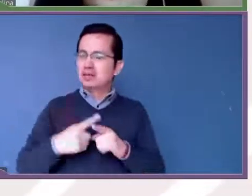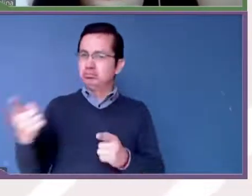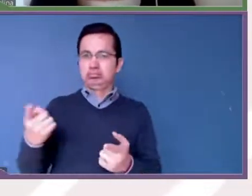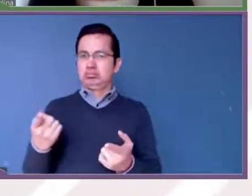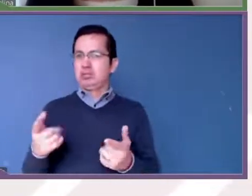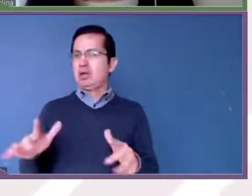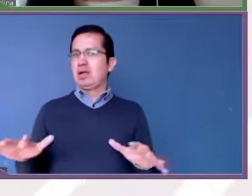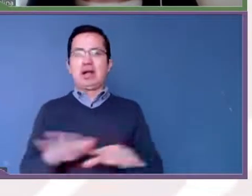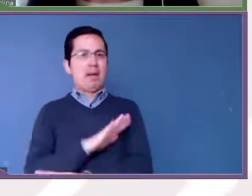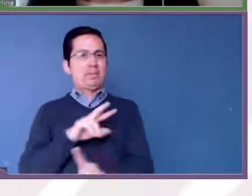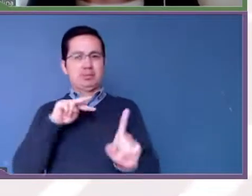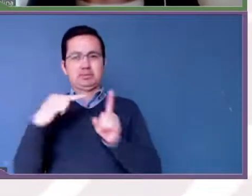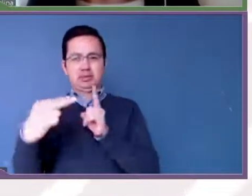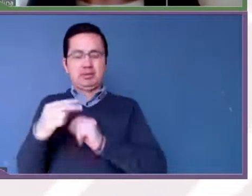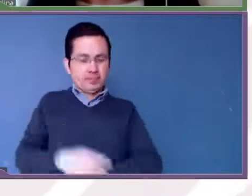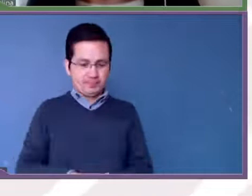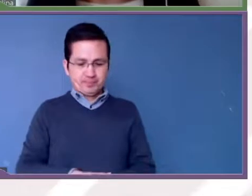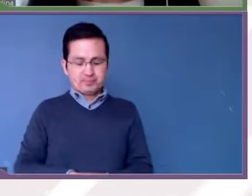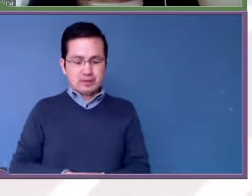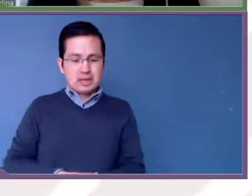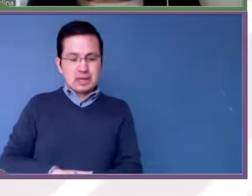cartografía,